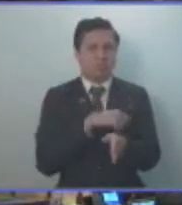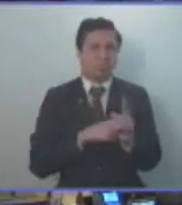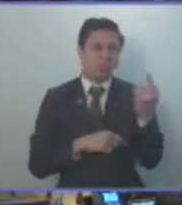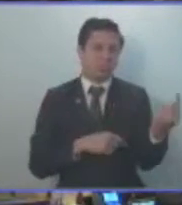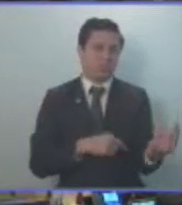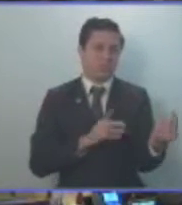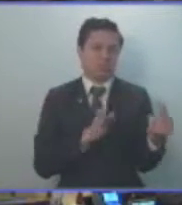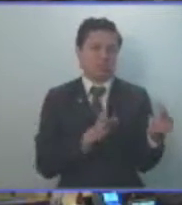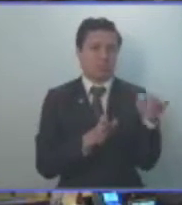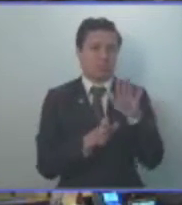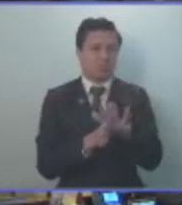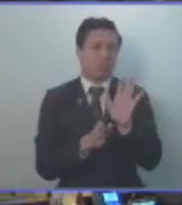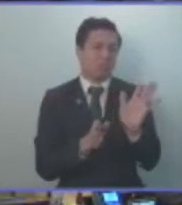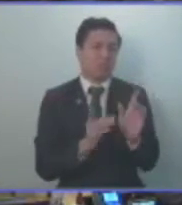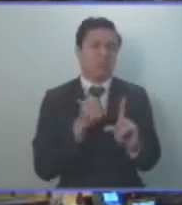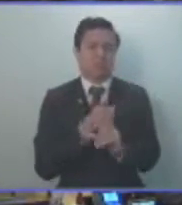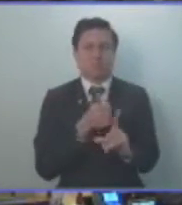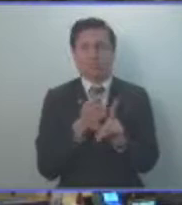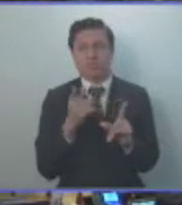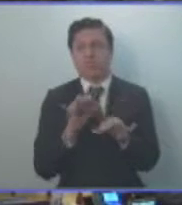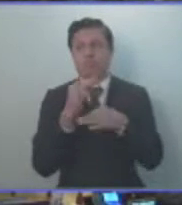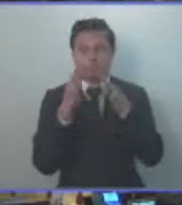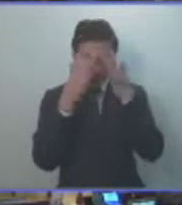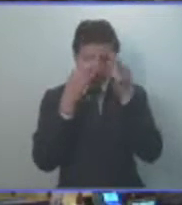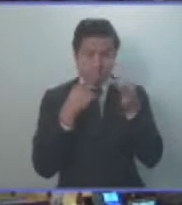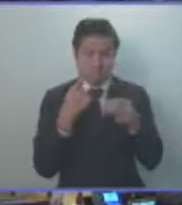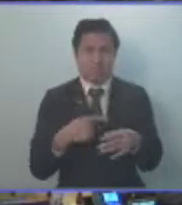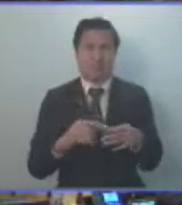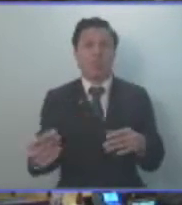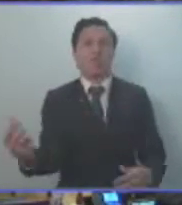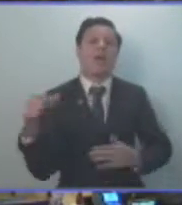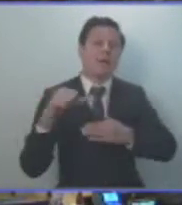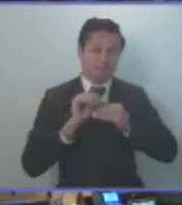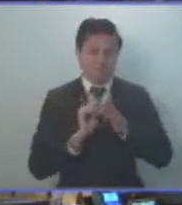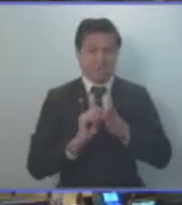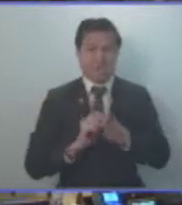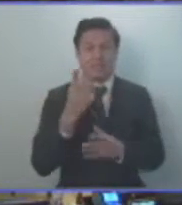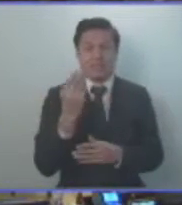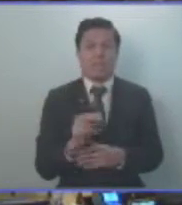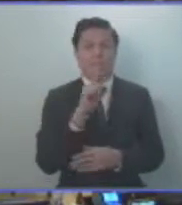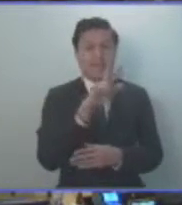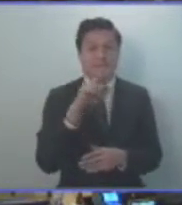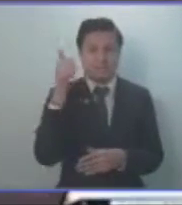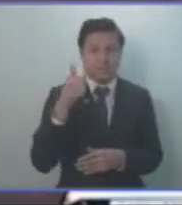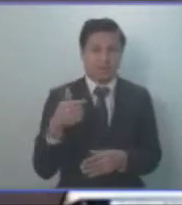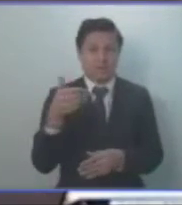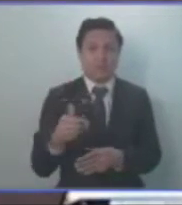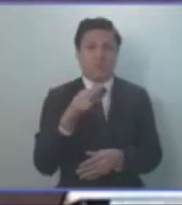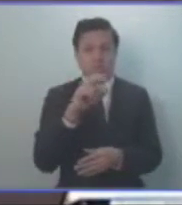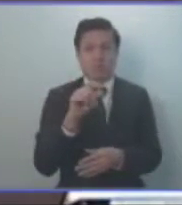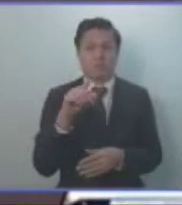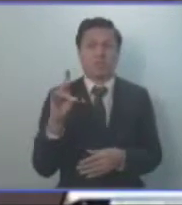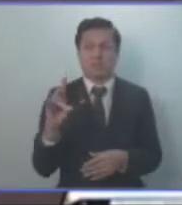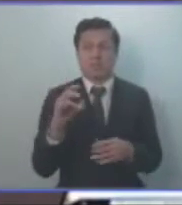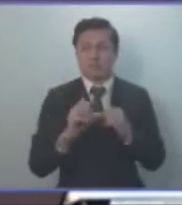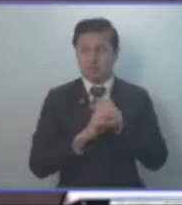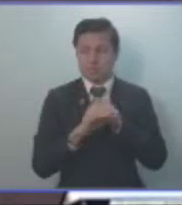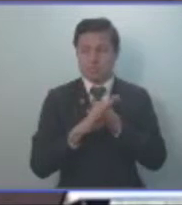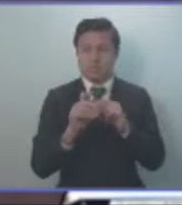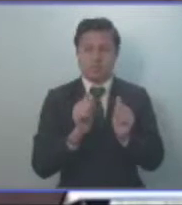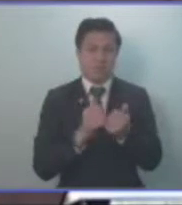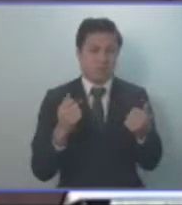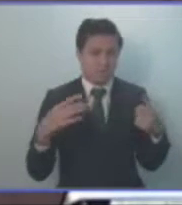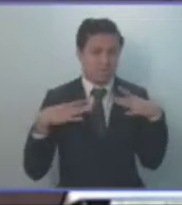titular manifestó que el decreto legislativo número 758 de fecha 23 de agosto del año 2017, publicado en el